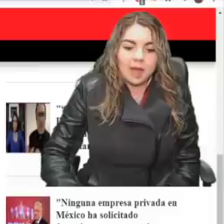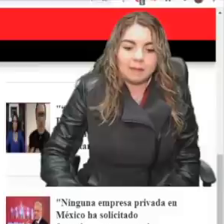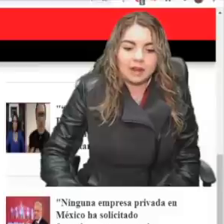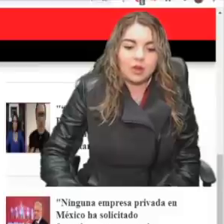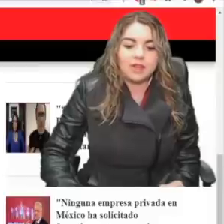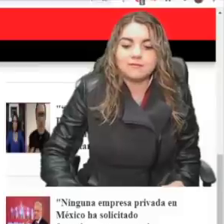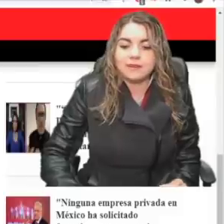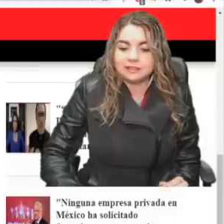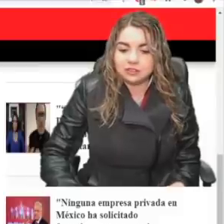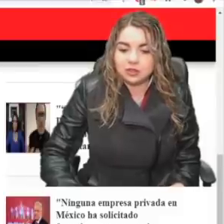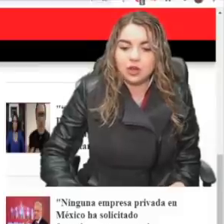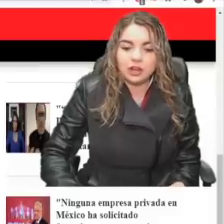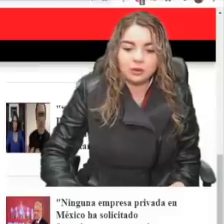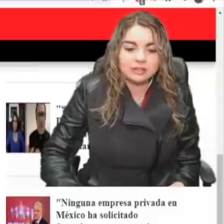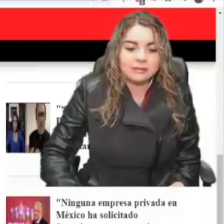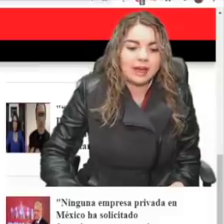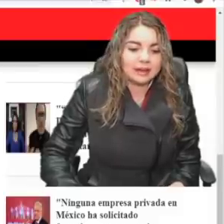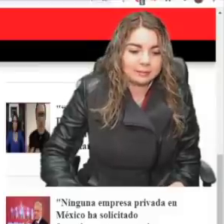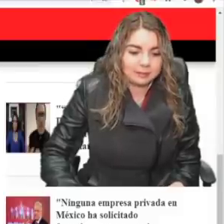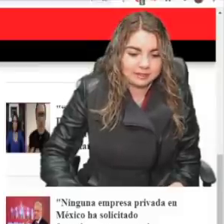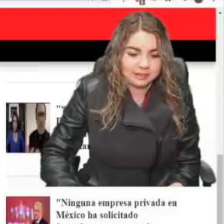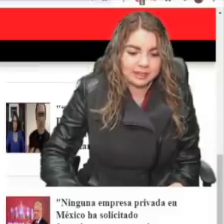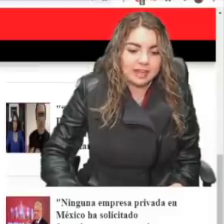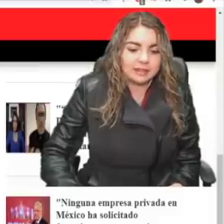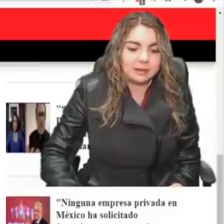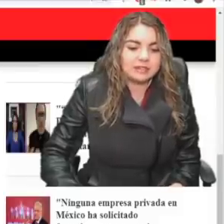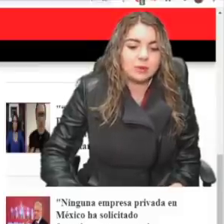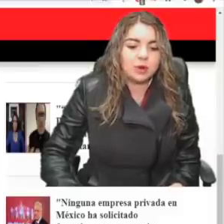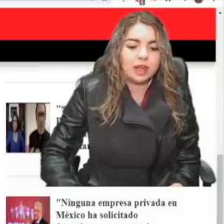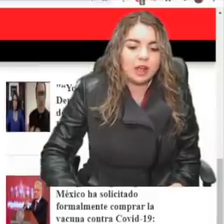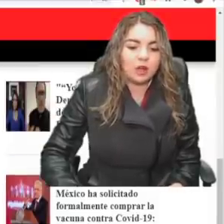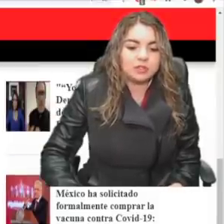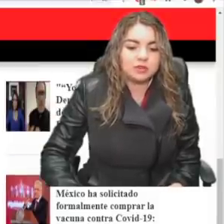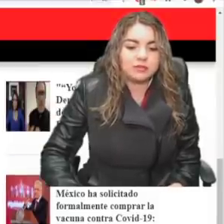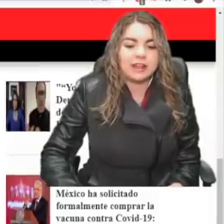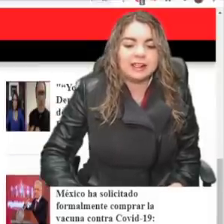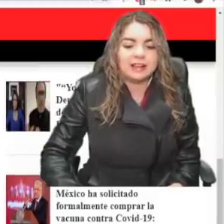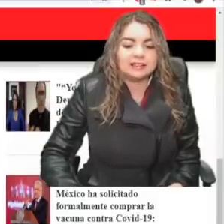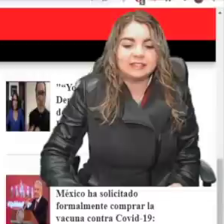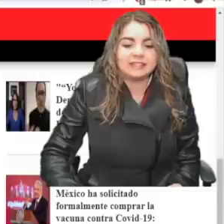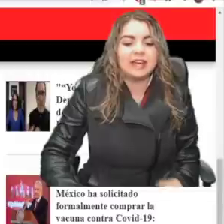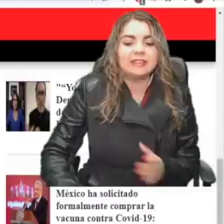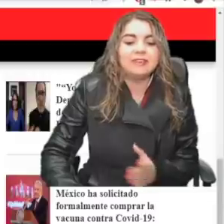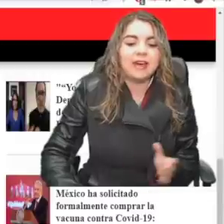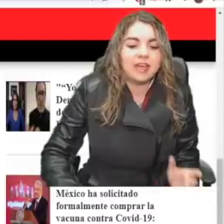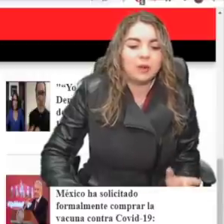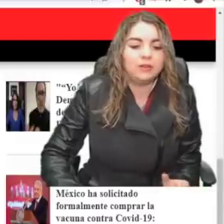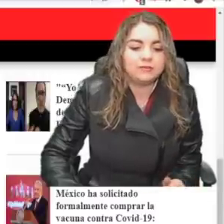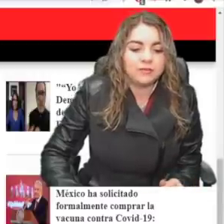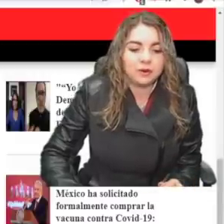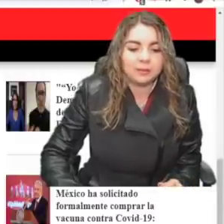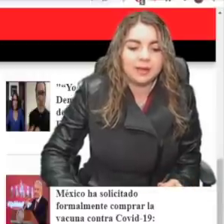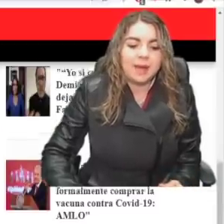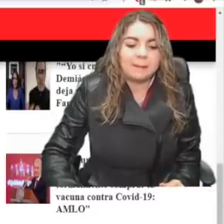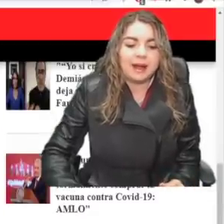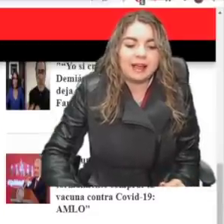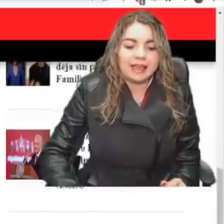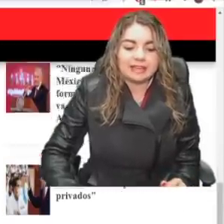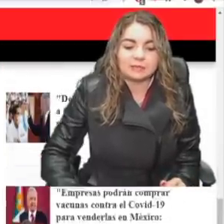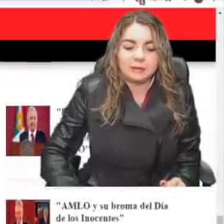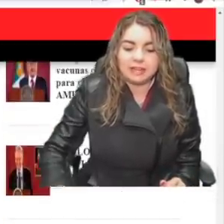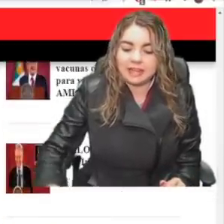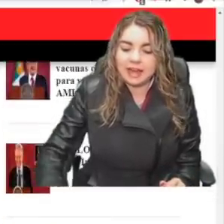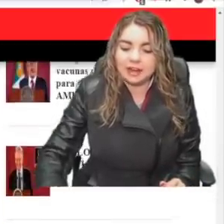falla, pero enfatizó que no se va a repetir. También aseguró que la Comisión Federal de Electricidad iba a dar un informe